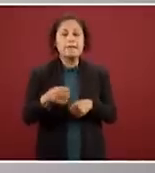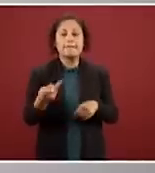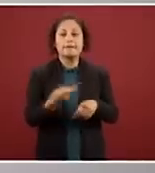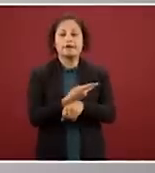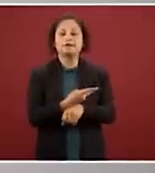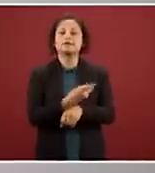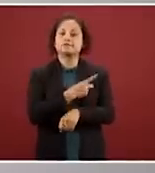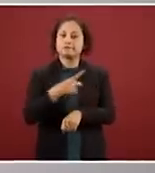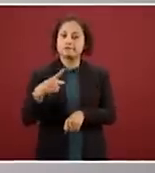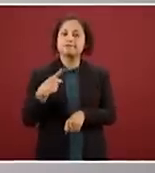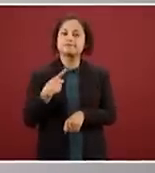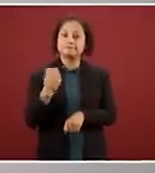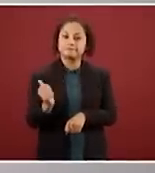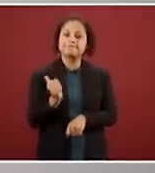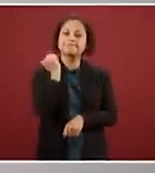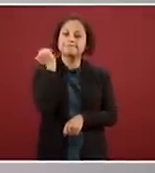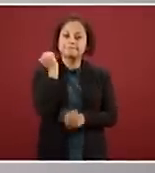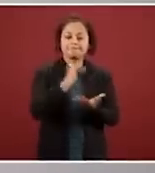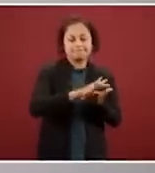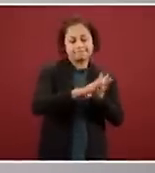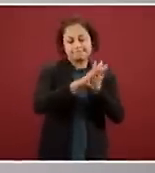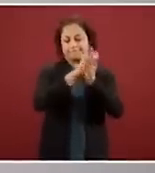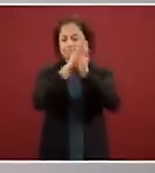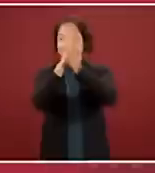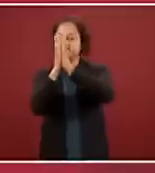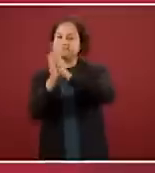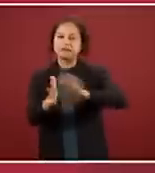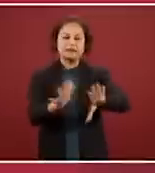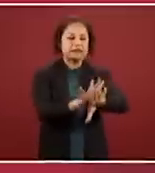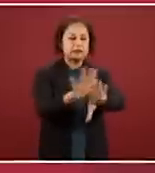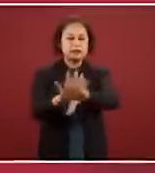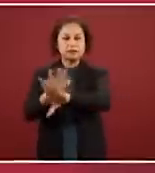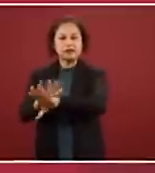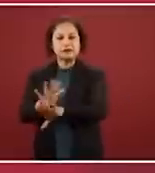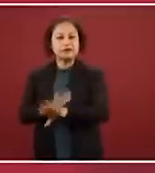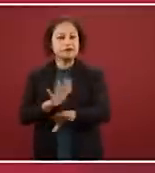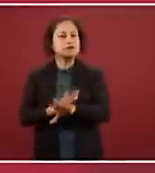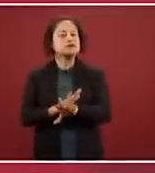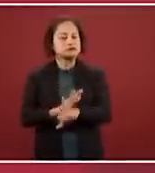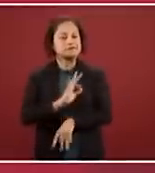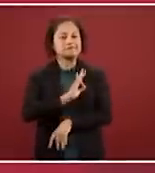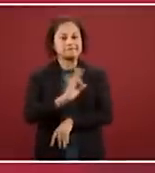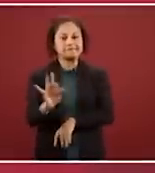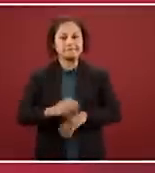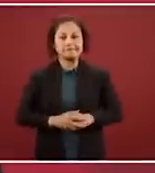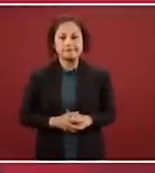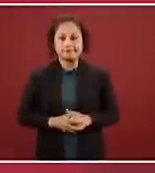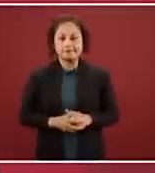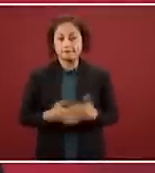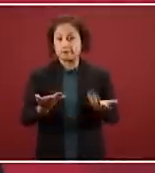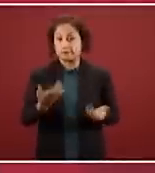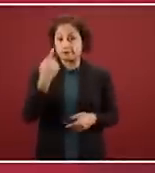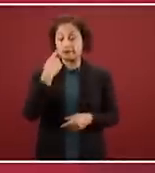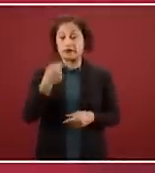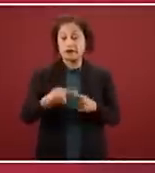para consumar la transformación, para llevar a cabo los cambios. Además, se avanzó mucho en